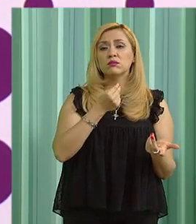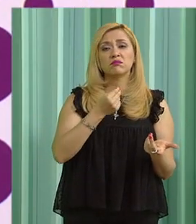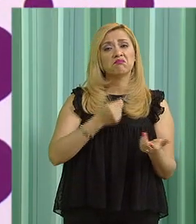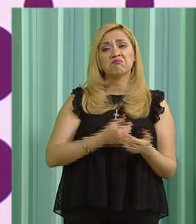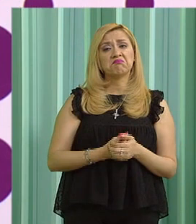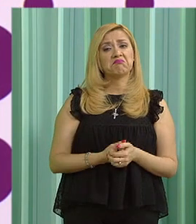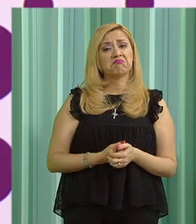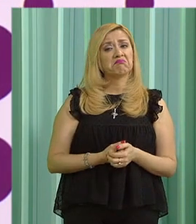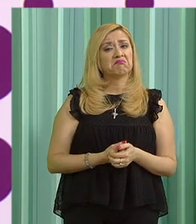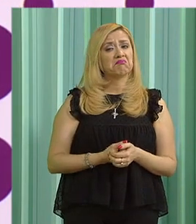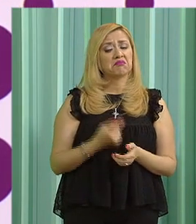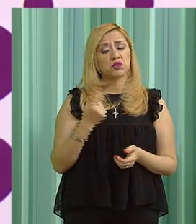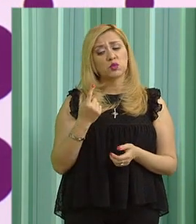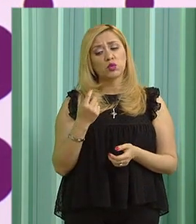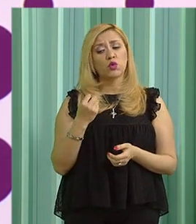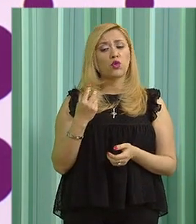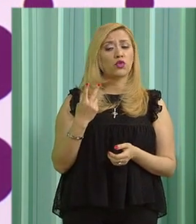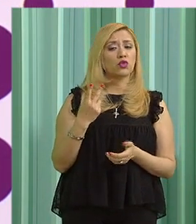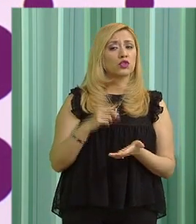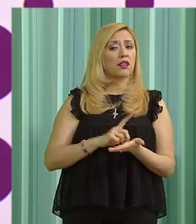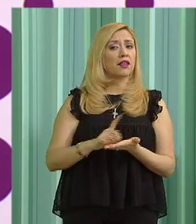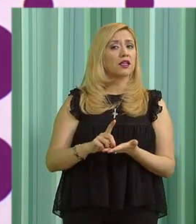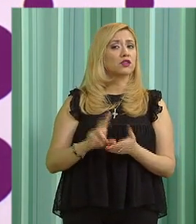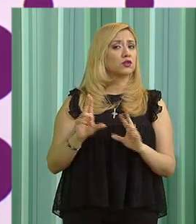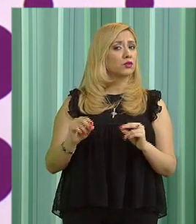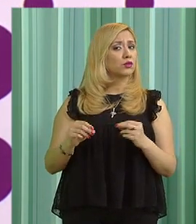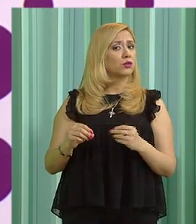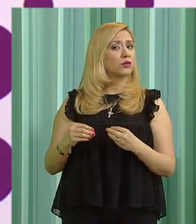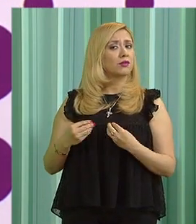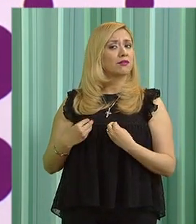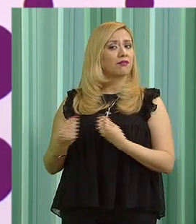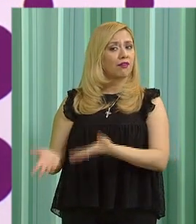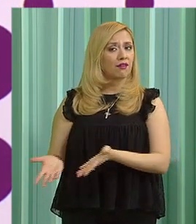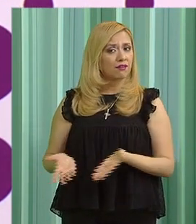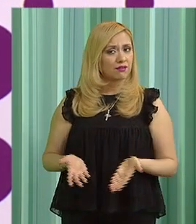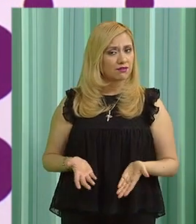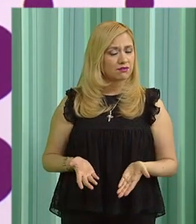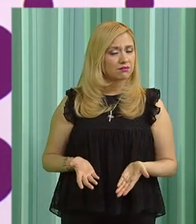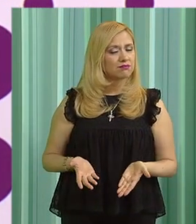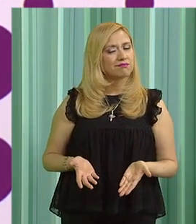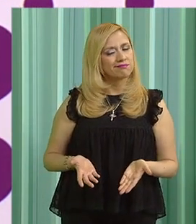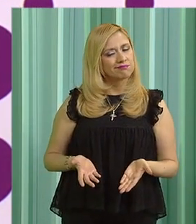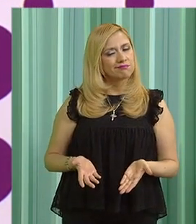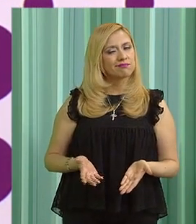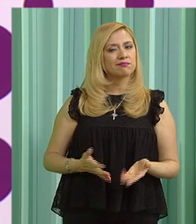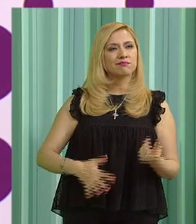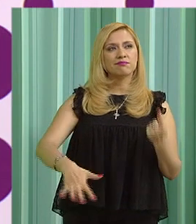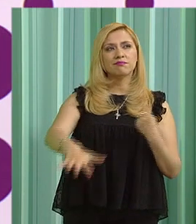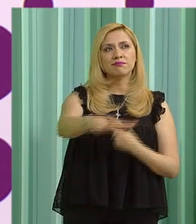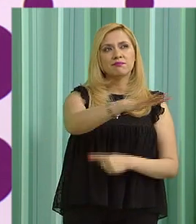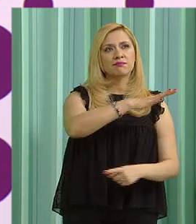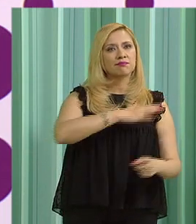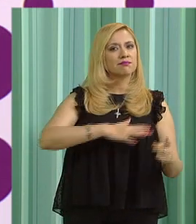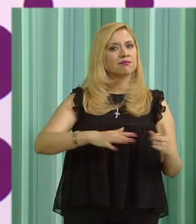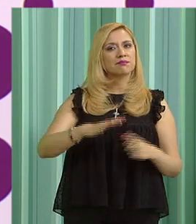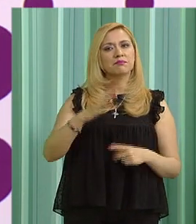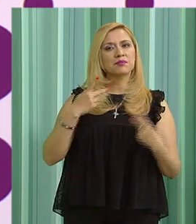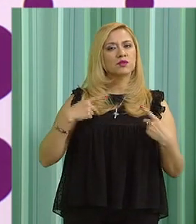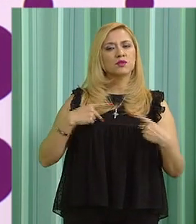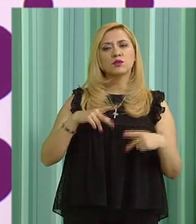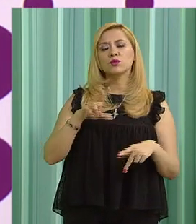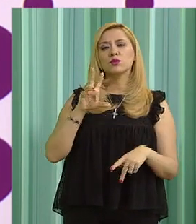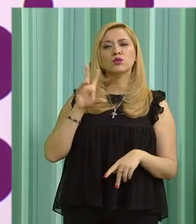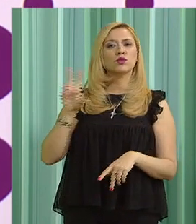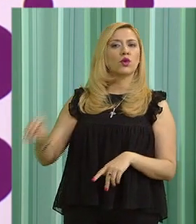por lo menos 1 o 2 derechos, ¿no? O sea, no son... la sociedad todavía no permite que la infancia pueda